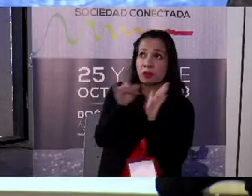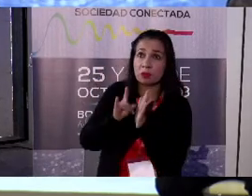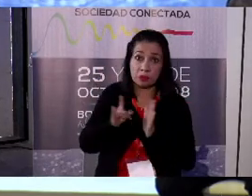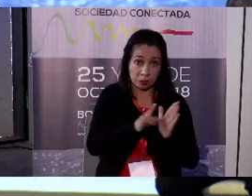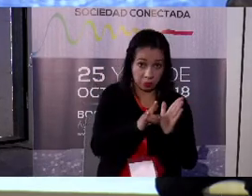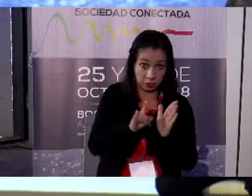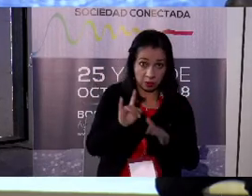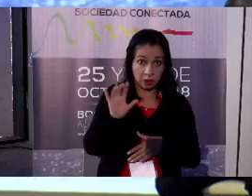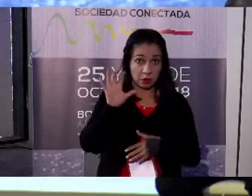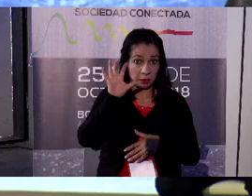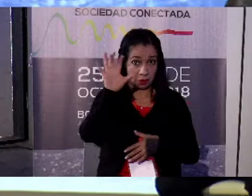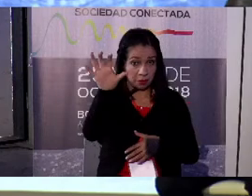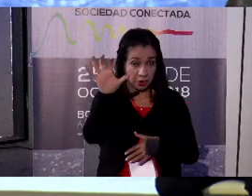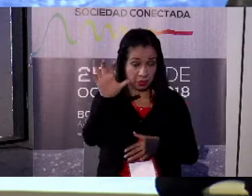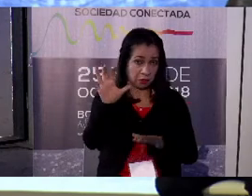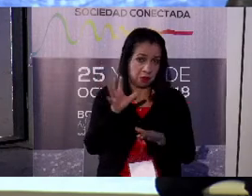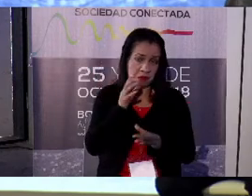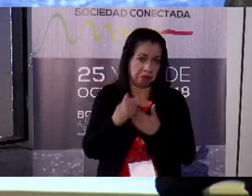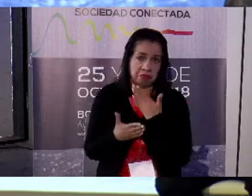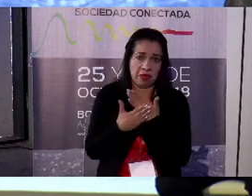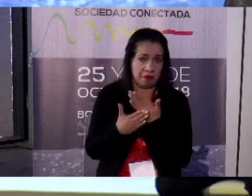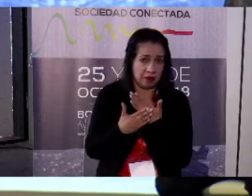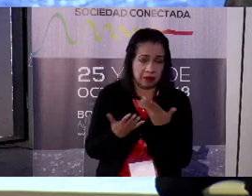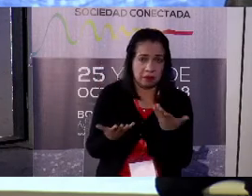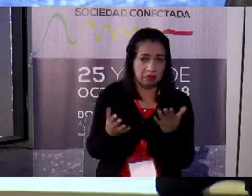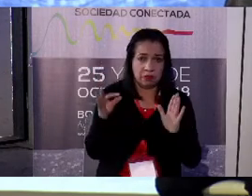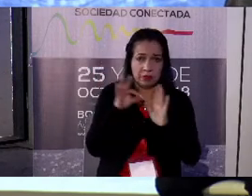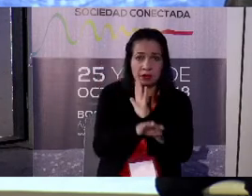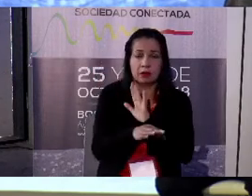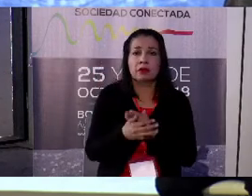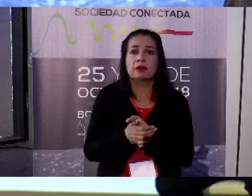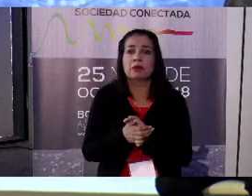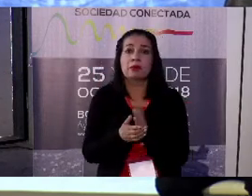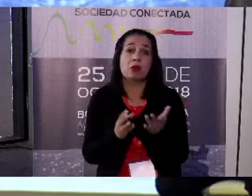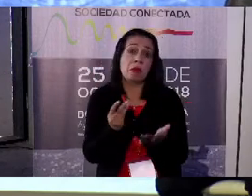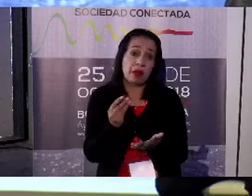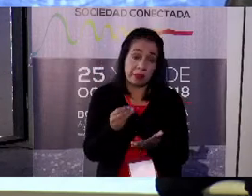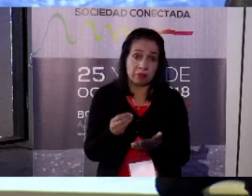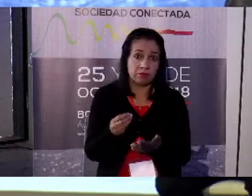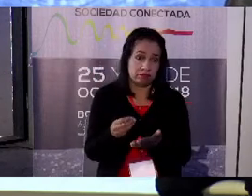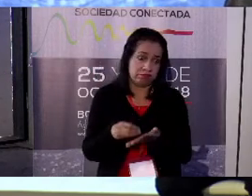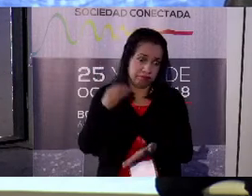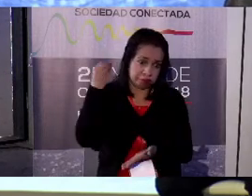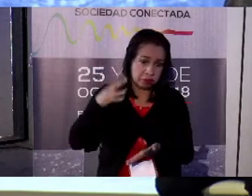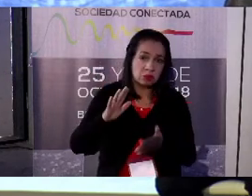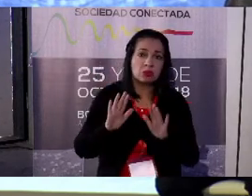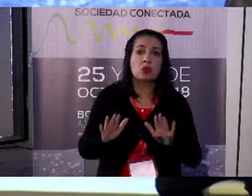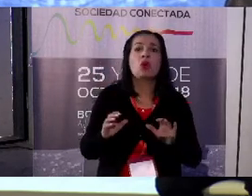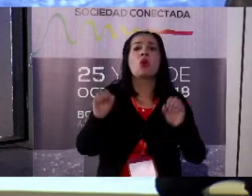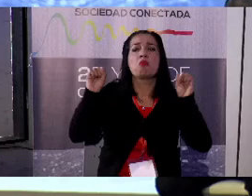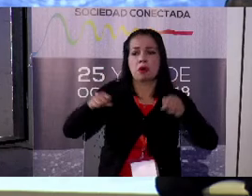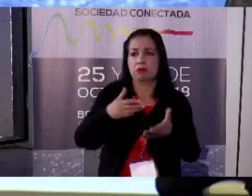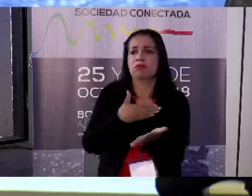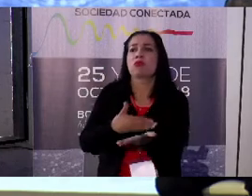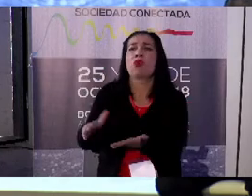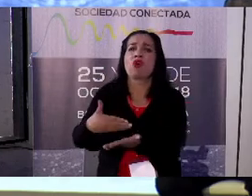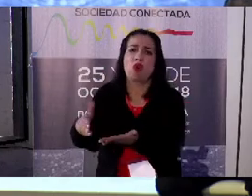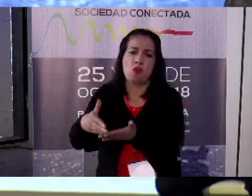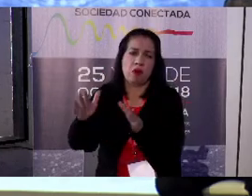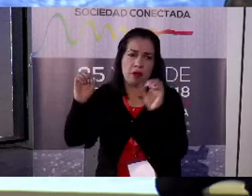país no es el pib si usted tiene mucho dinero puede comprar calidad Eso es lo que me está diciendo